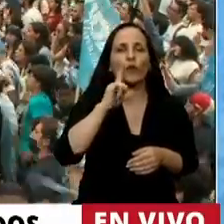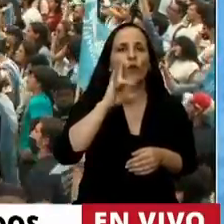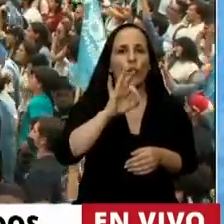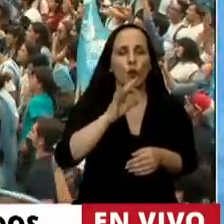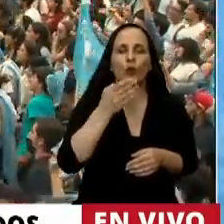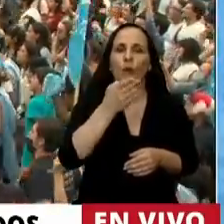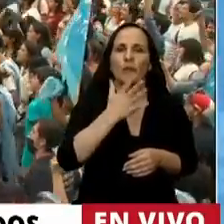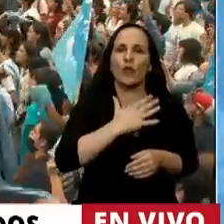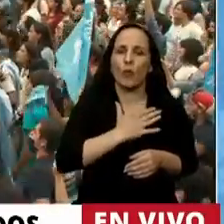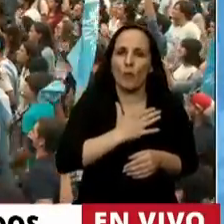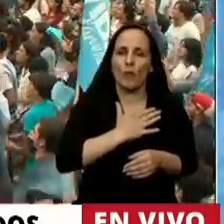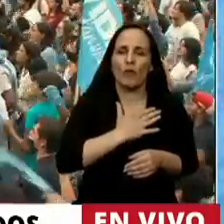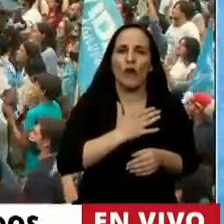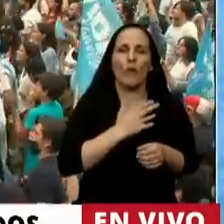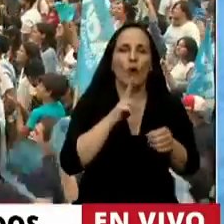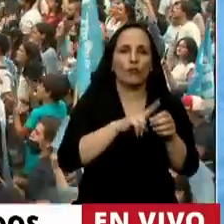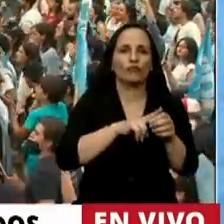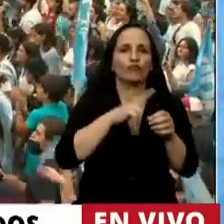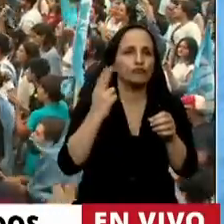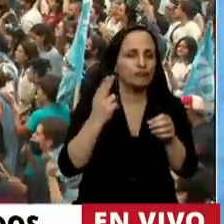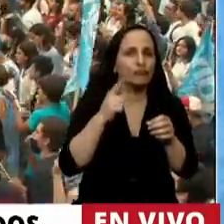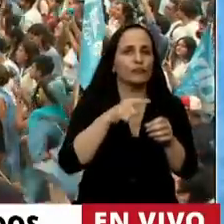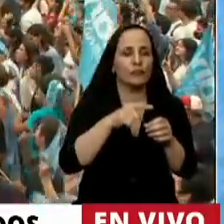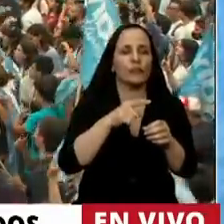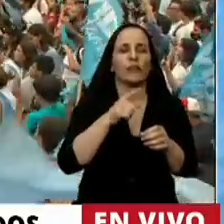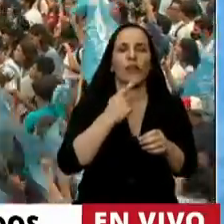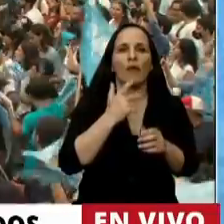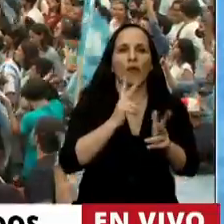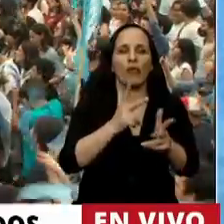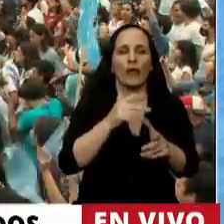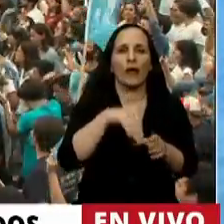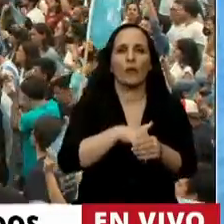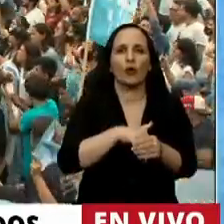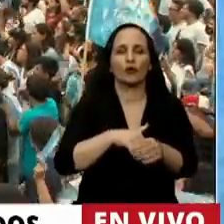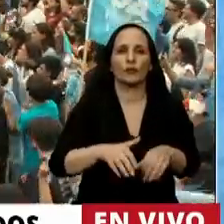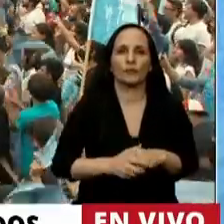Le pido por favor que prenda el micrófono y señale el sentido de su voto.